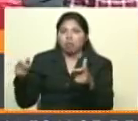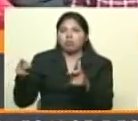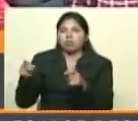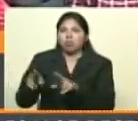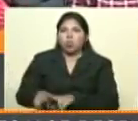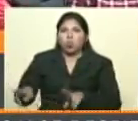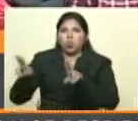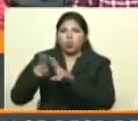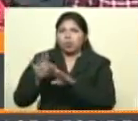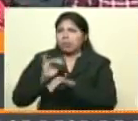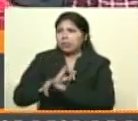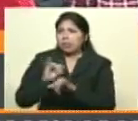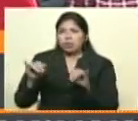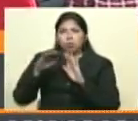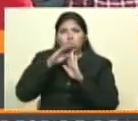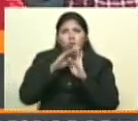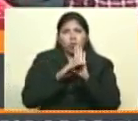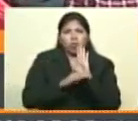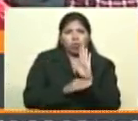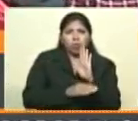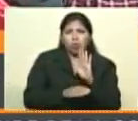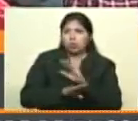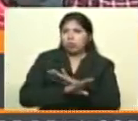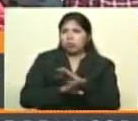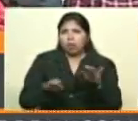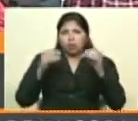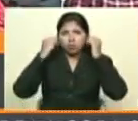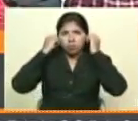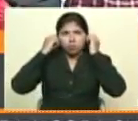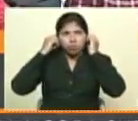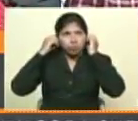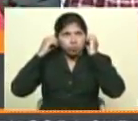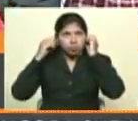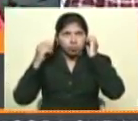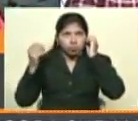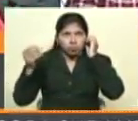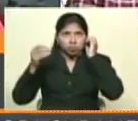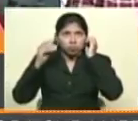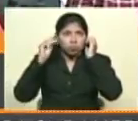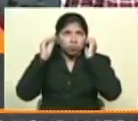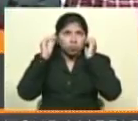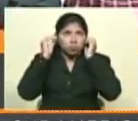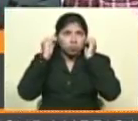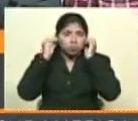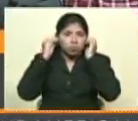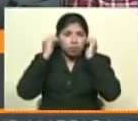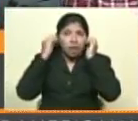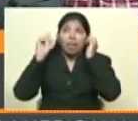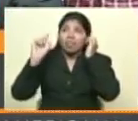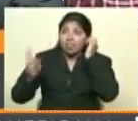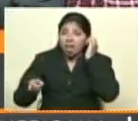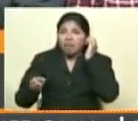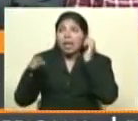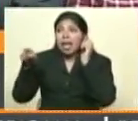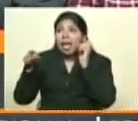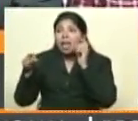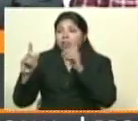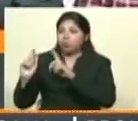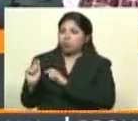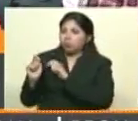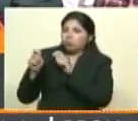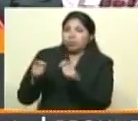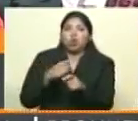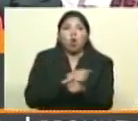Los reglamentos de Naciones Unidas le facultan al secretario general para designar comisiones de observación electoral a